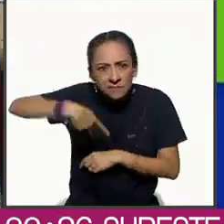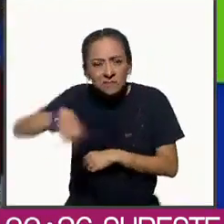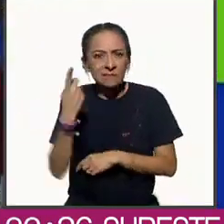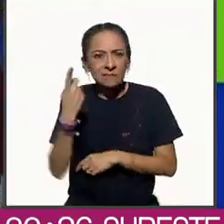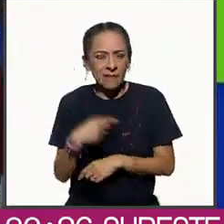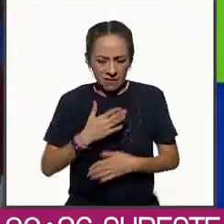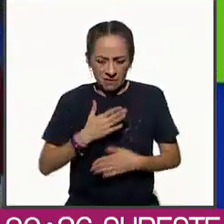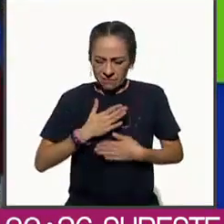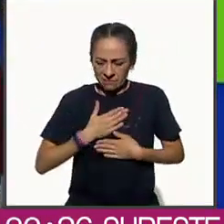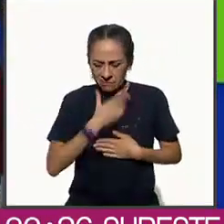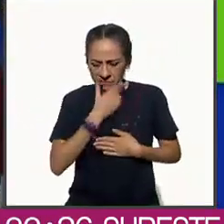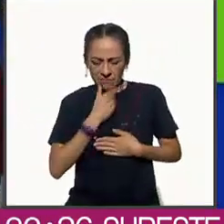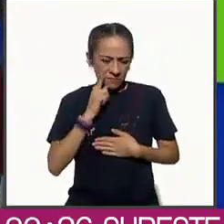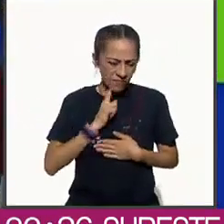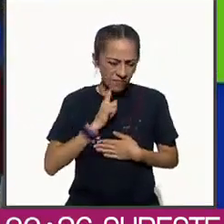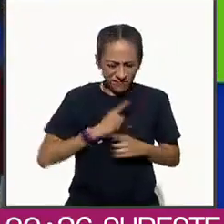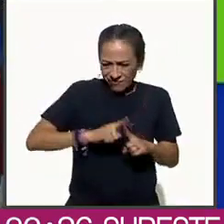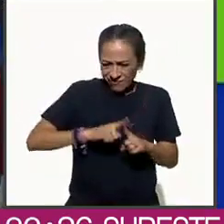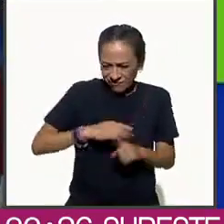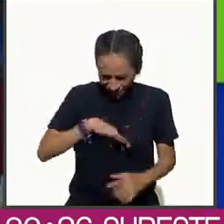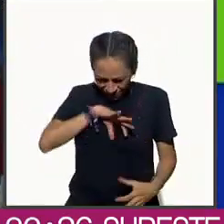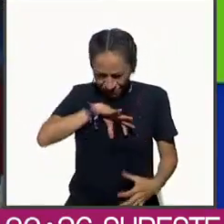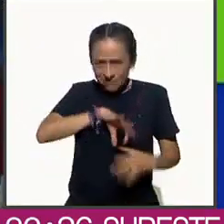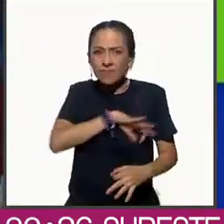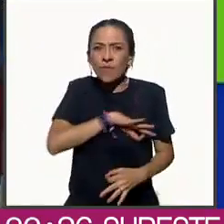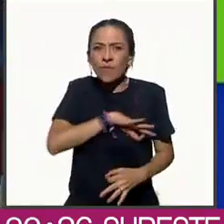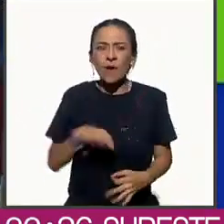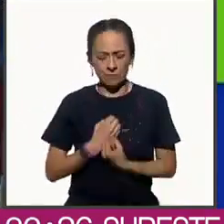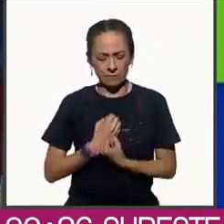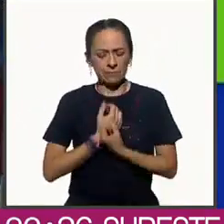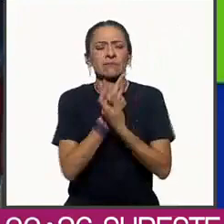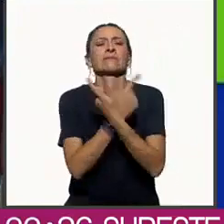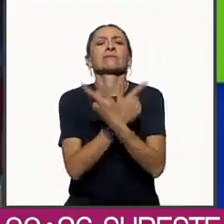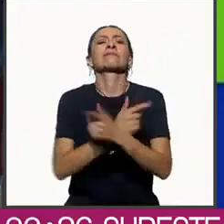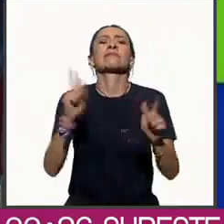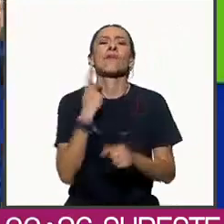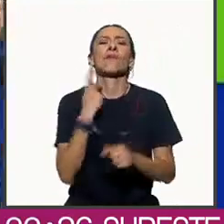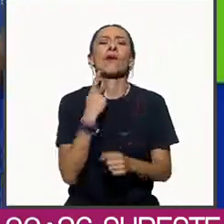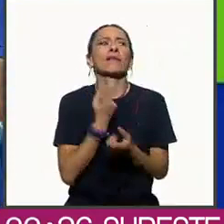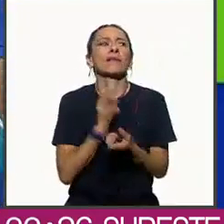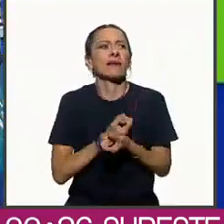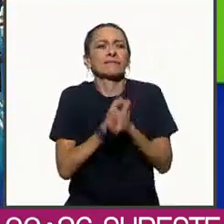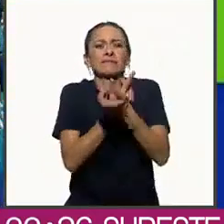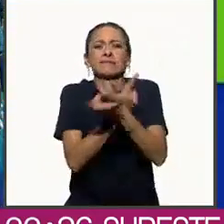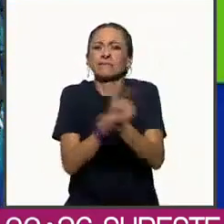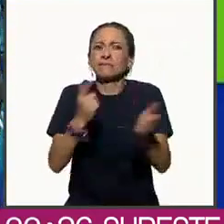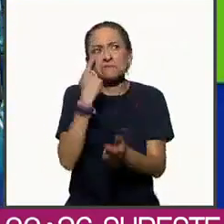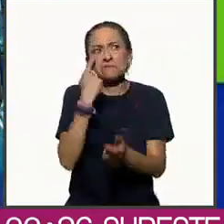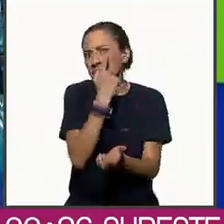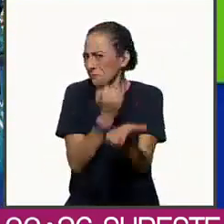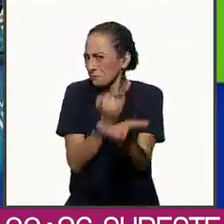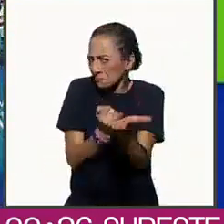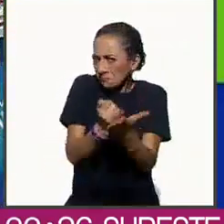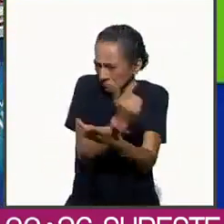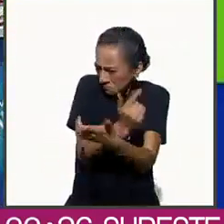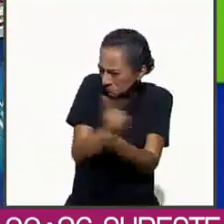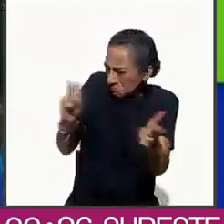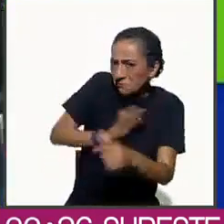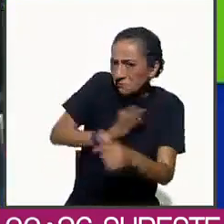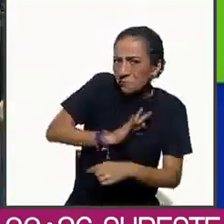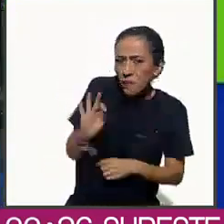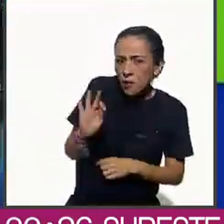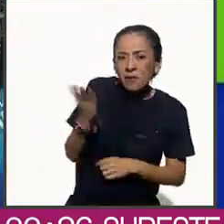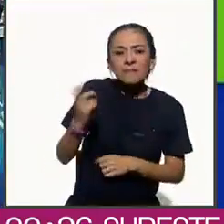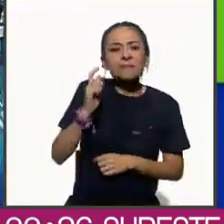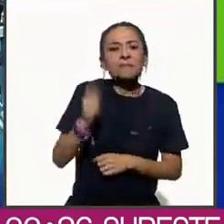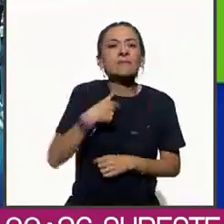pues, a la libertad de expresión, acceso a la libertad política, a la toma de decisiones. Dentro de la cadena de la